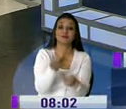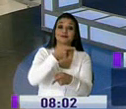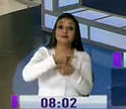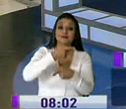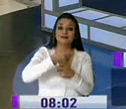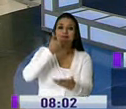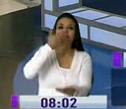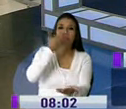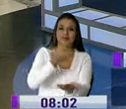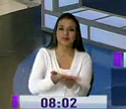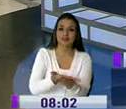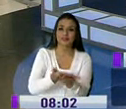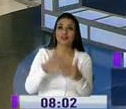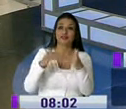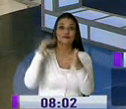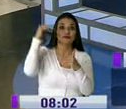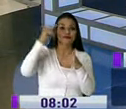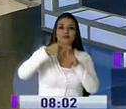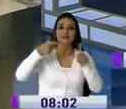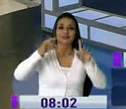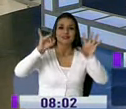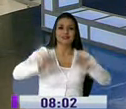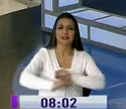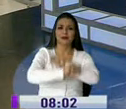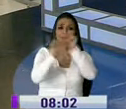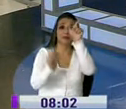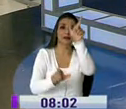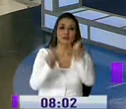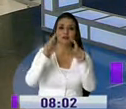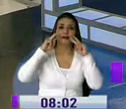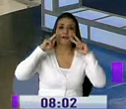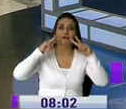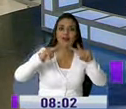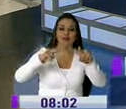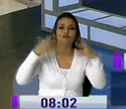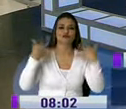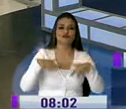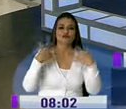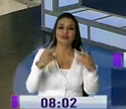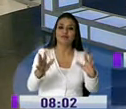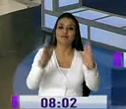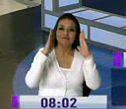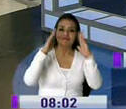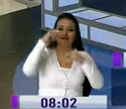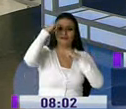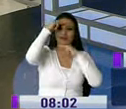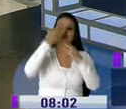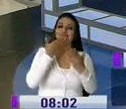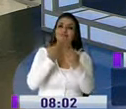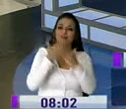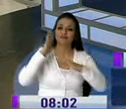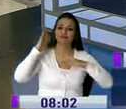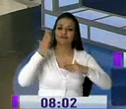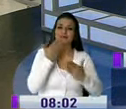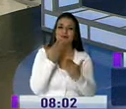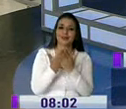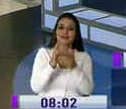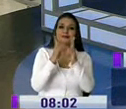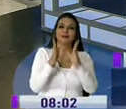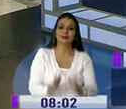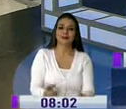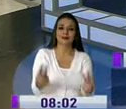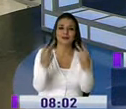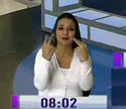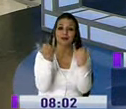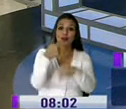agradecer, somos líderes desde las 7 de la mañana, de largo en todo el país, y eso es un doble compromiso. Gracias, mis queridos vecinos, porque esta hora